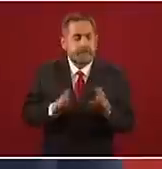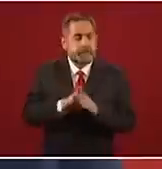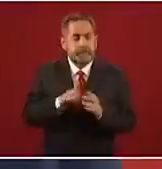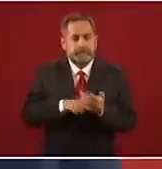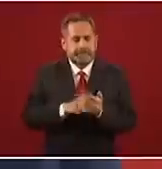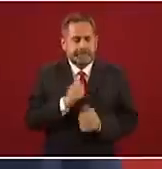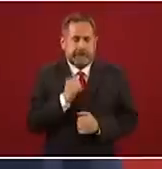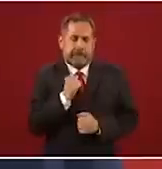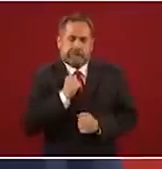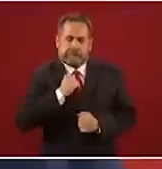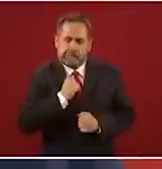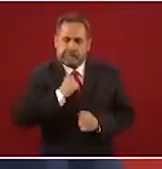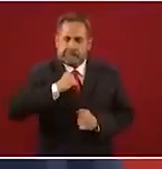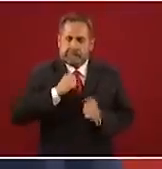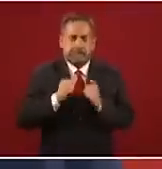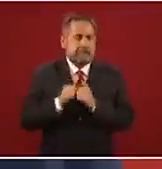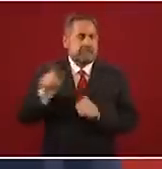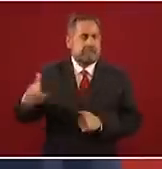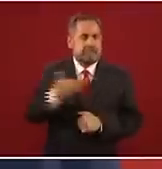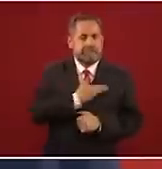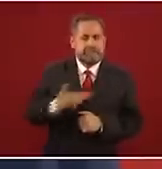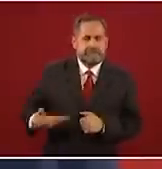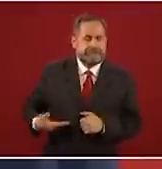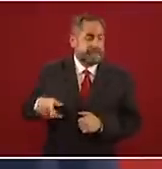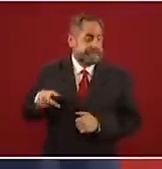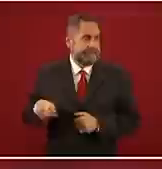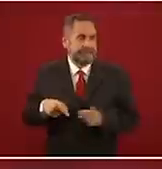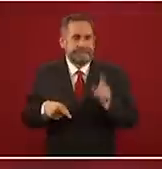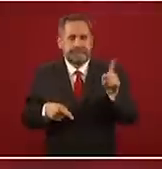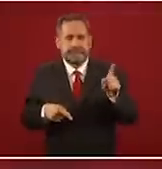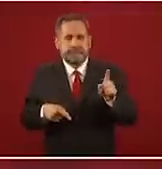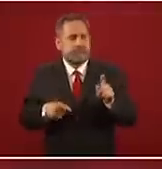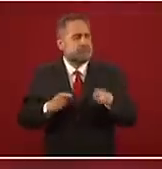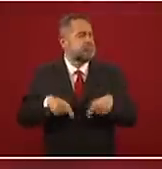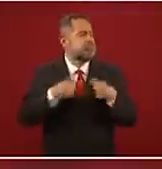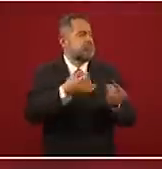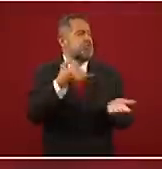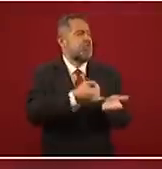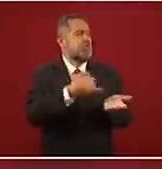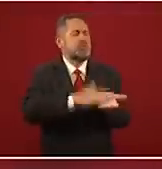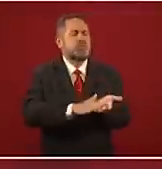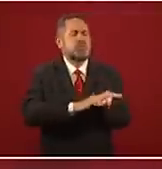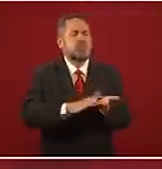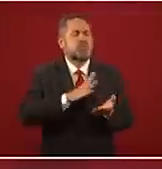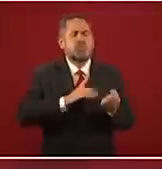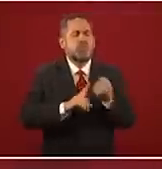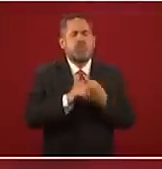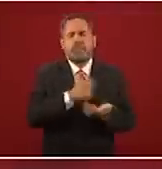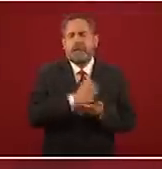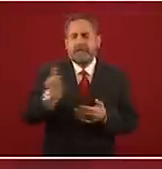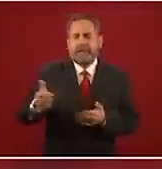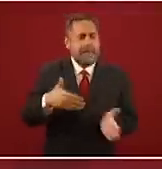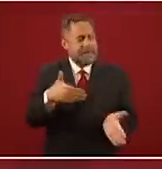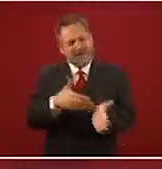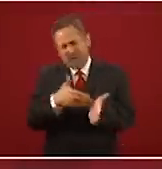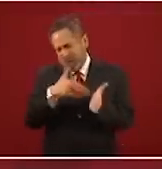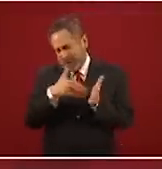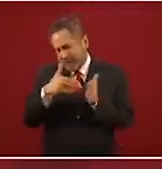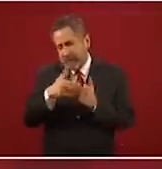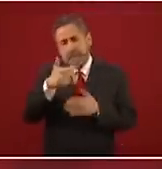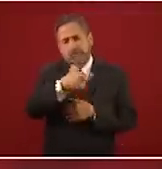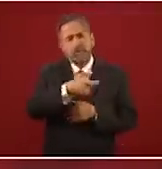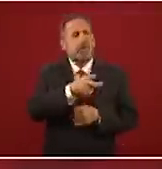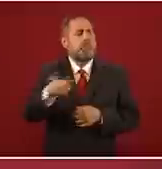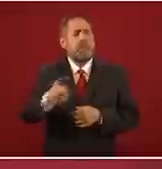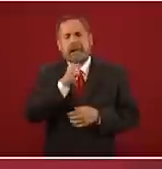palanca con el presidente, les condonaban los impuestos, miles de millones de